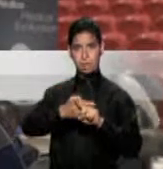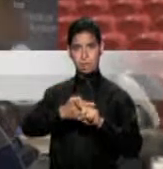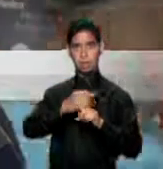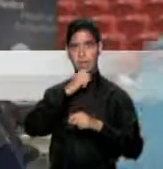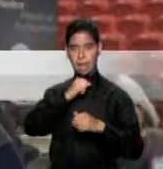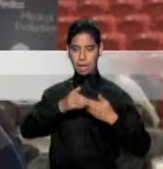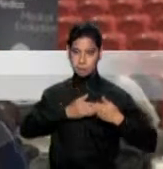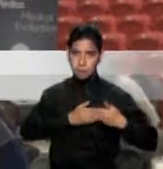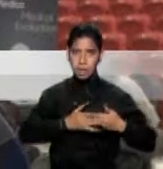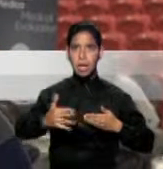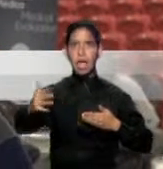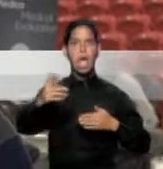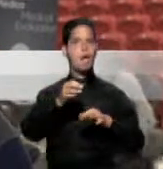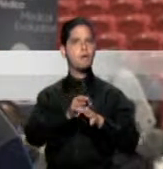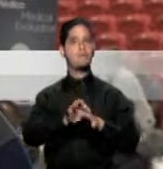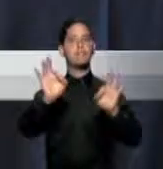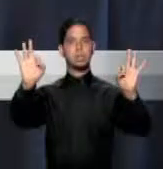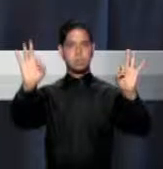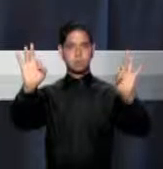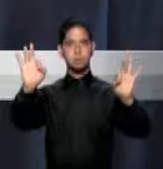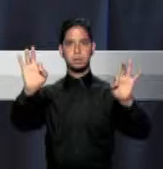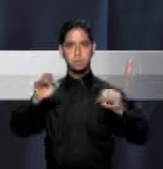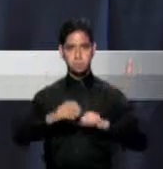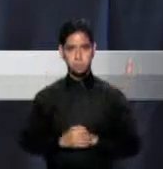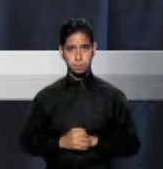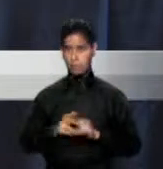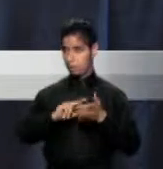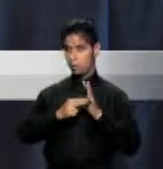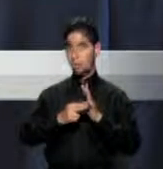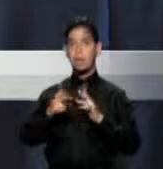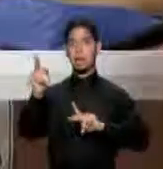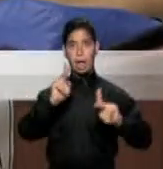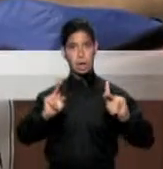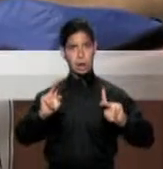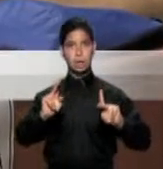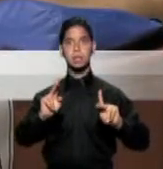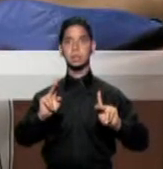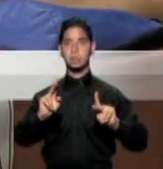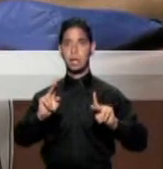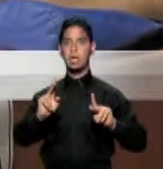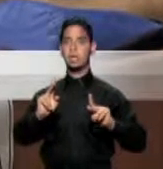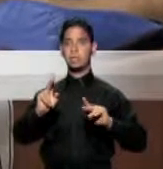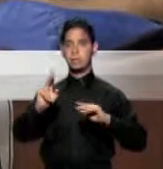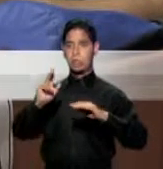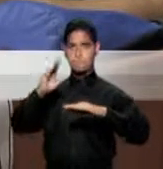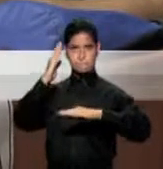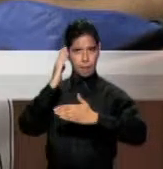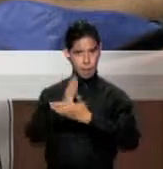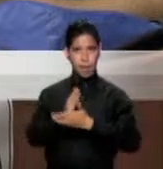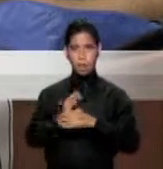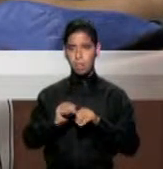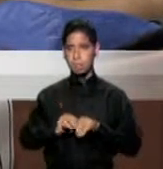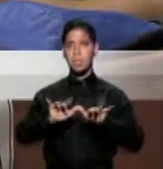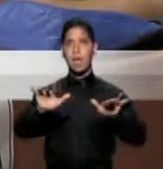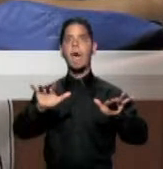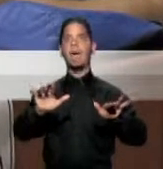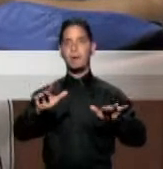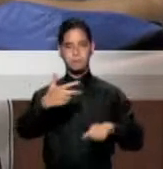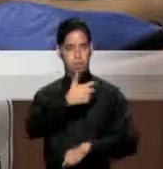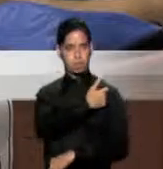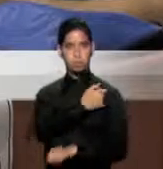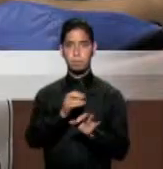que el 52% de los casos confirmados de influenza son menores de 19 años. Al ser menores, quien los puede llevar a vacunarse son sus